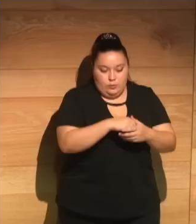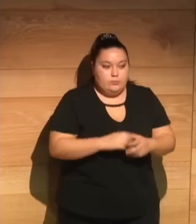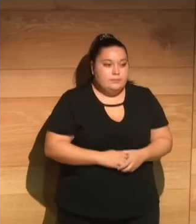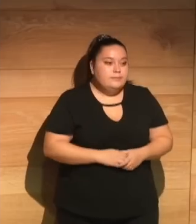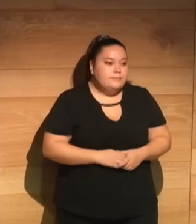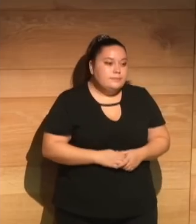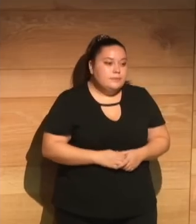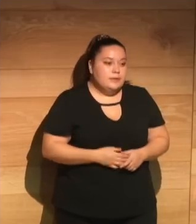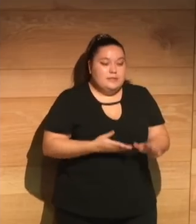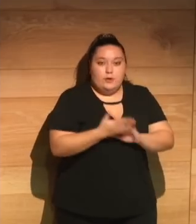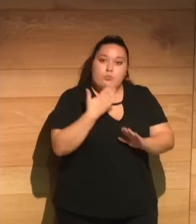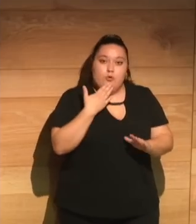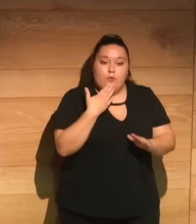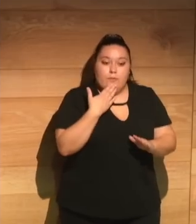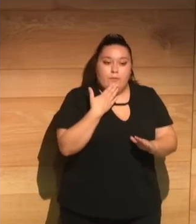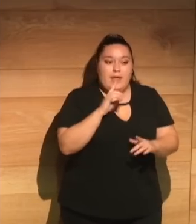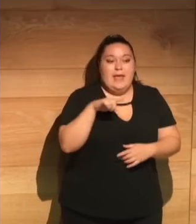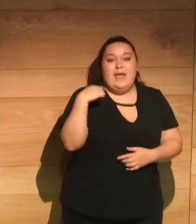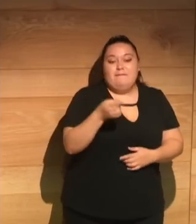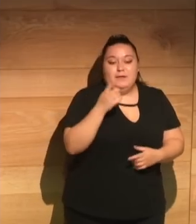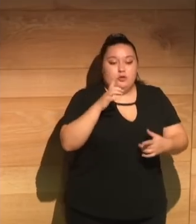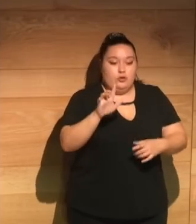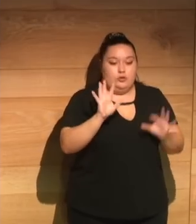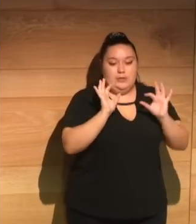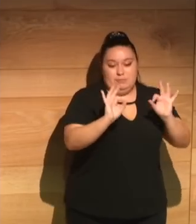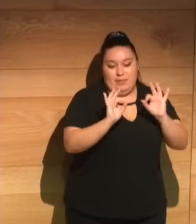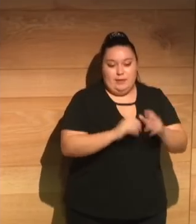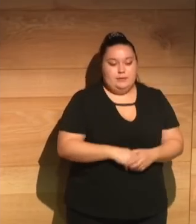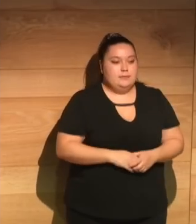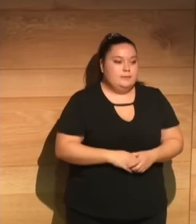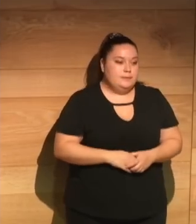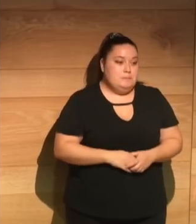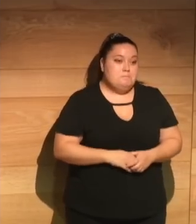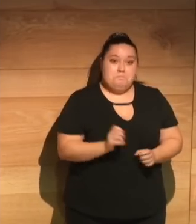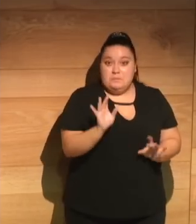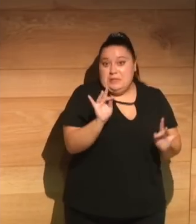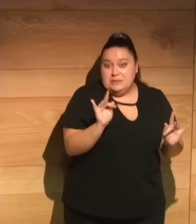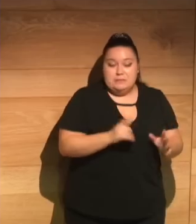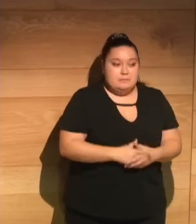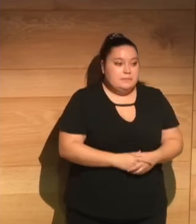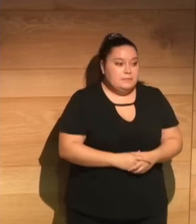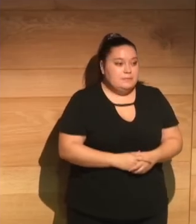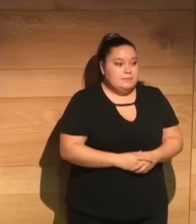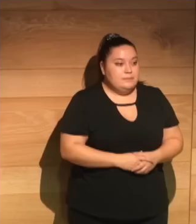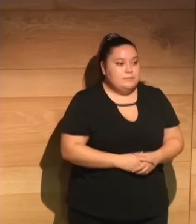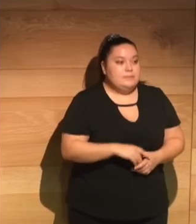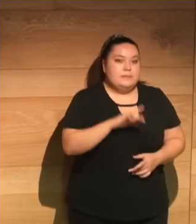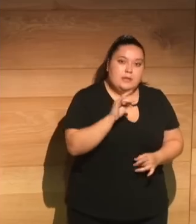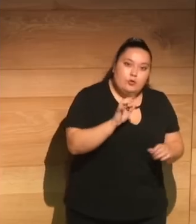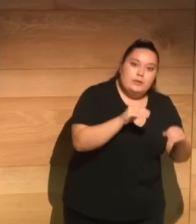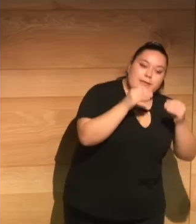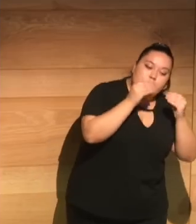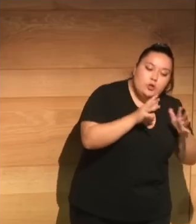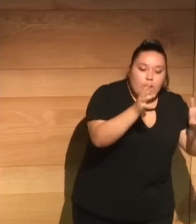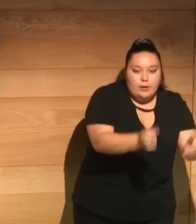alguna manera, ¿no? ¿Sí? ¿Tú crees? No lo sé. Sí, porque de repente hay una historia que en la que